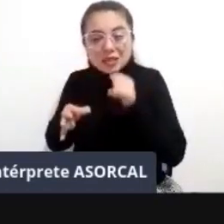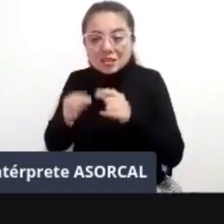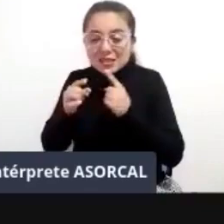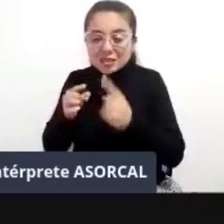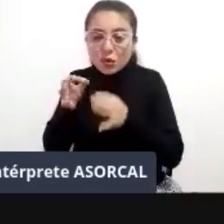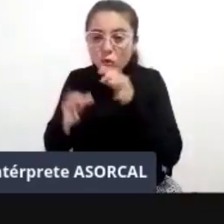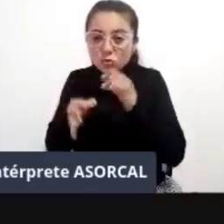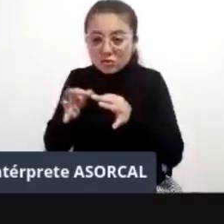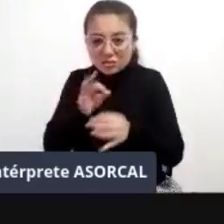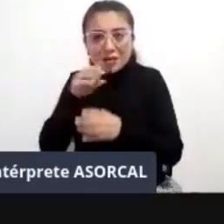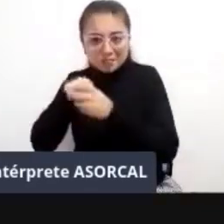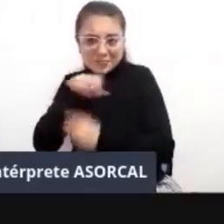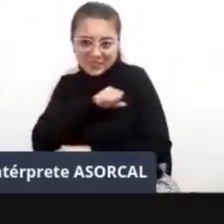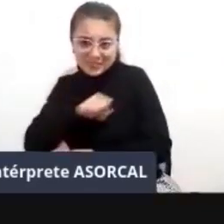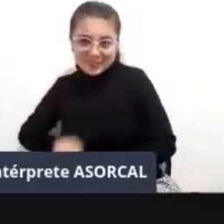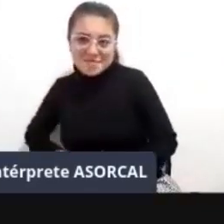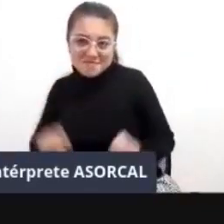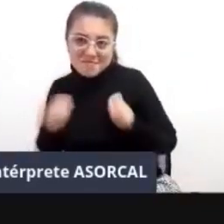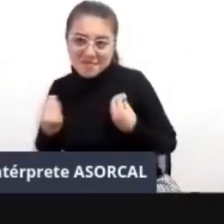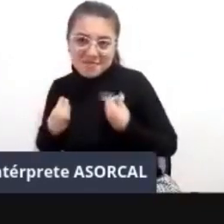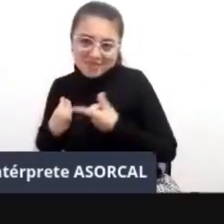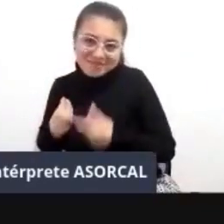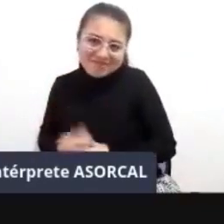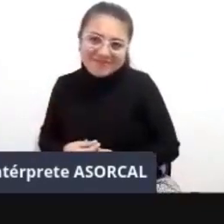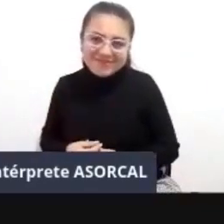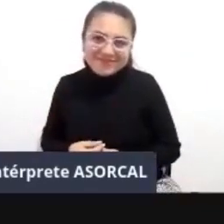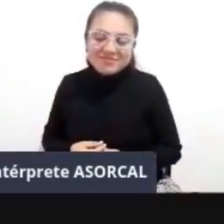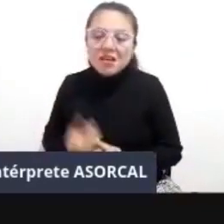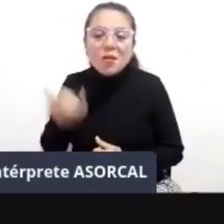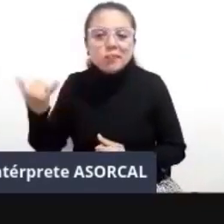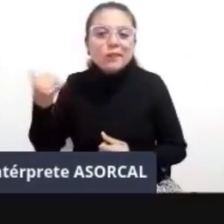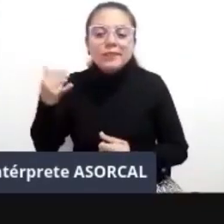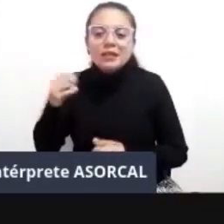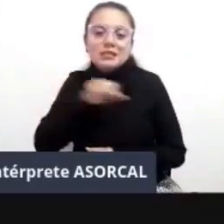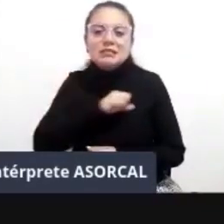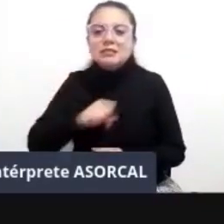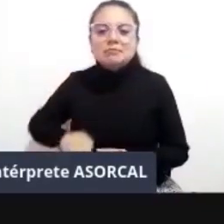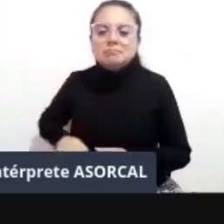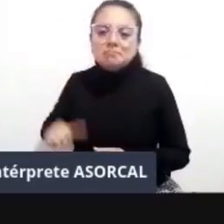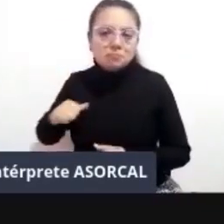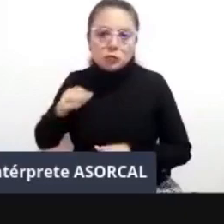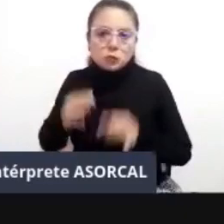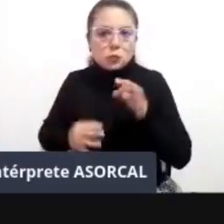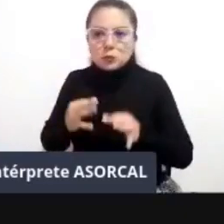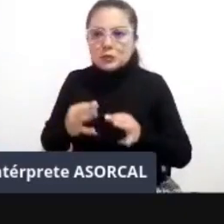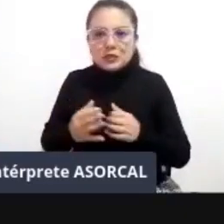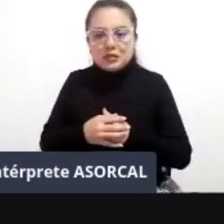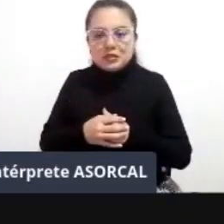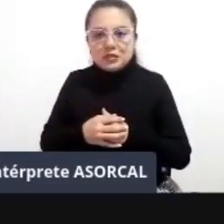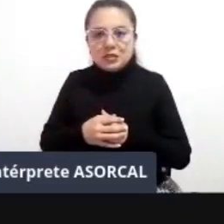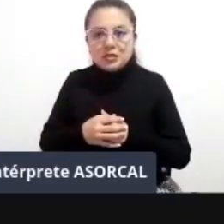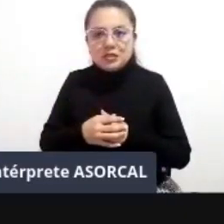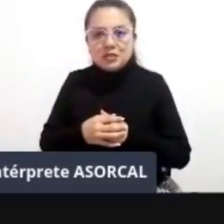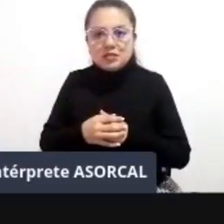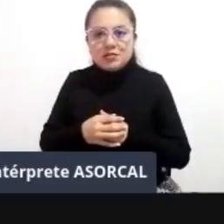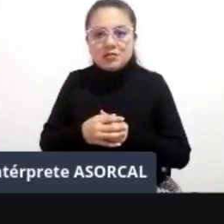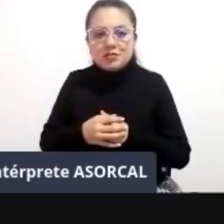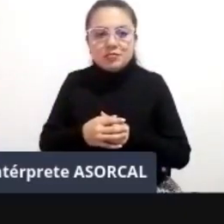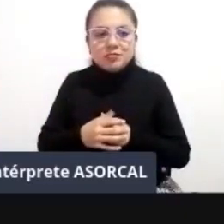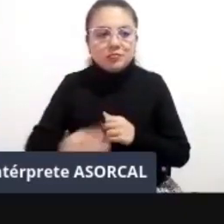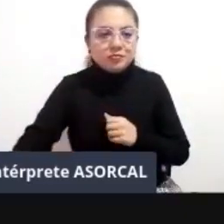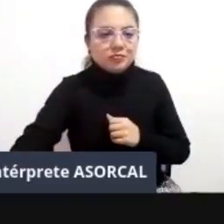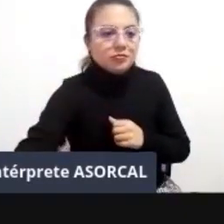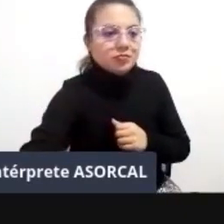Salvador. Yo creo que esto es lo que ha provocado que en El Salvador